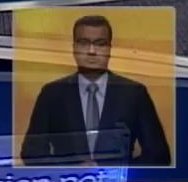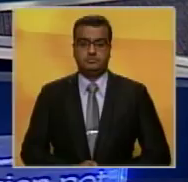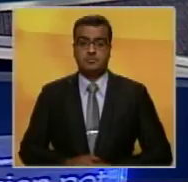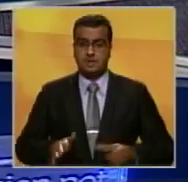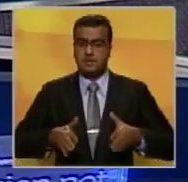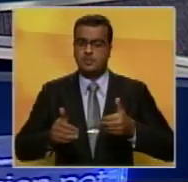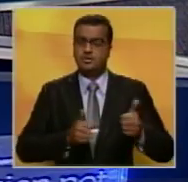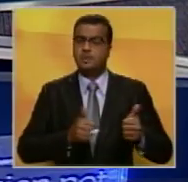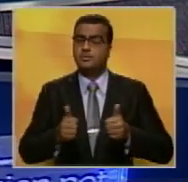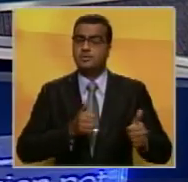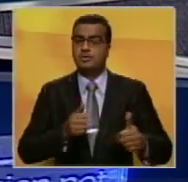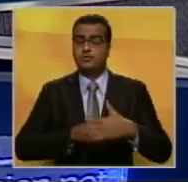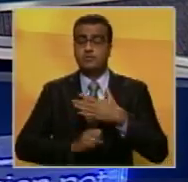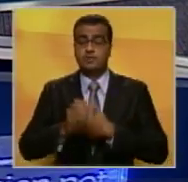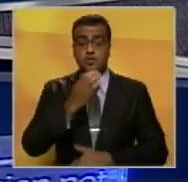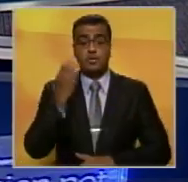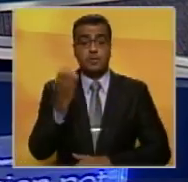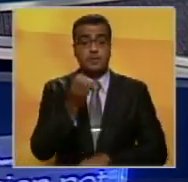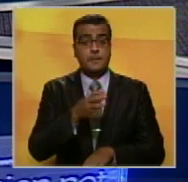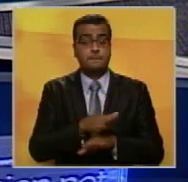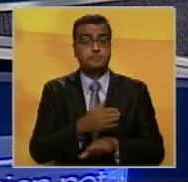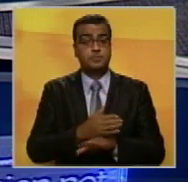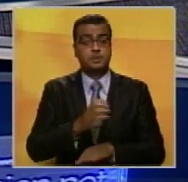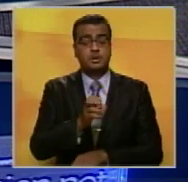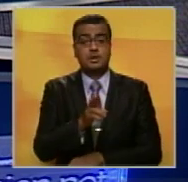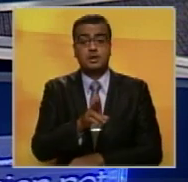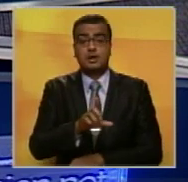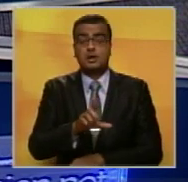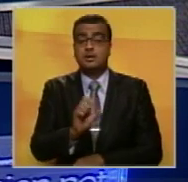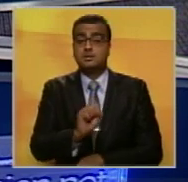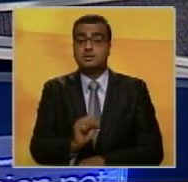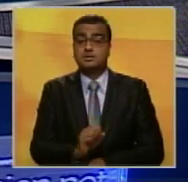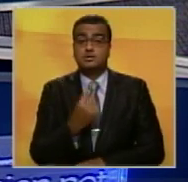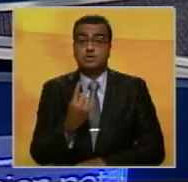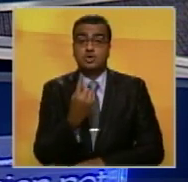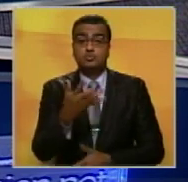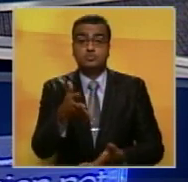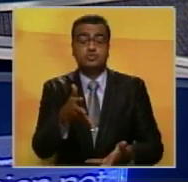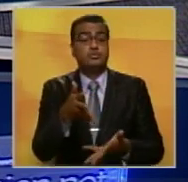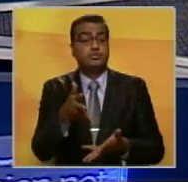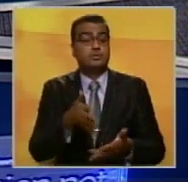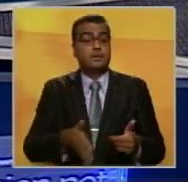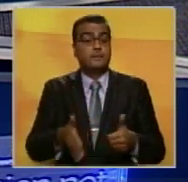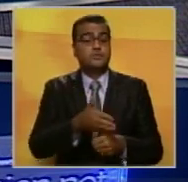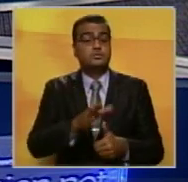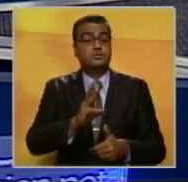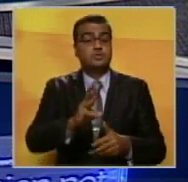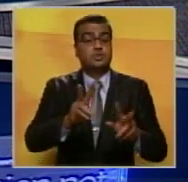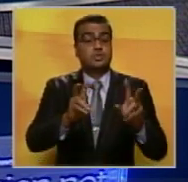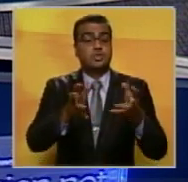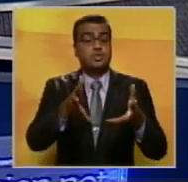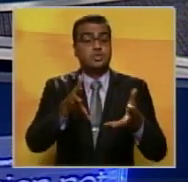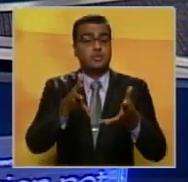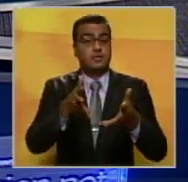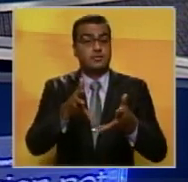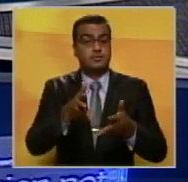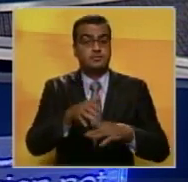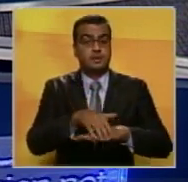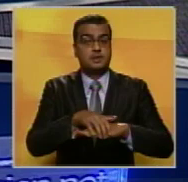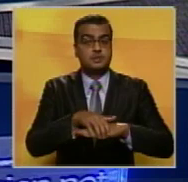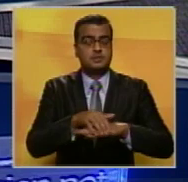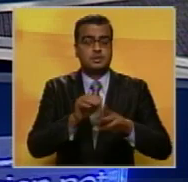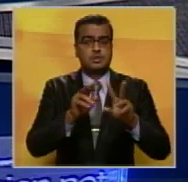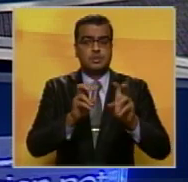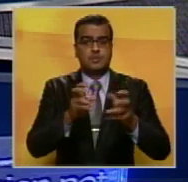Iniciamos los deportes con fútbol europeo porque el Chelsea necesitaba solo un triunfo para lograr su 6º título de la liga inglesa. Los